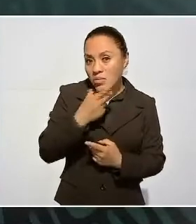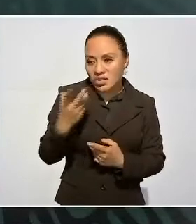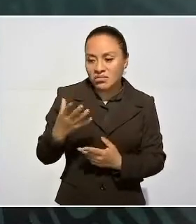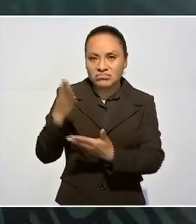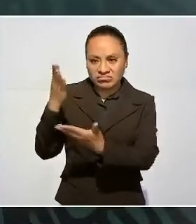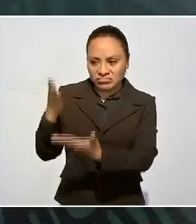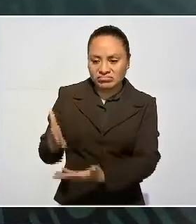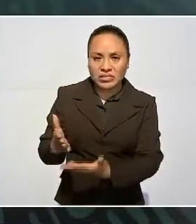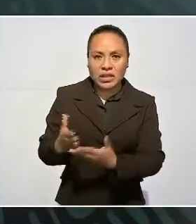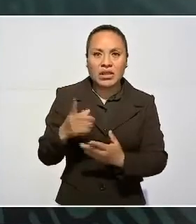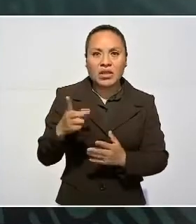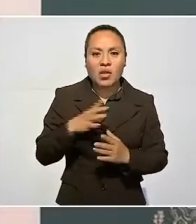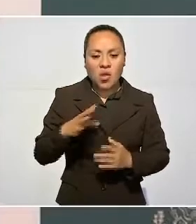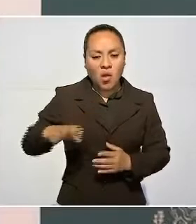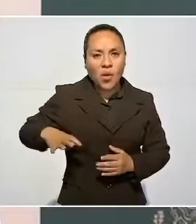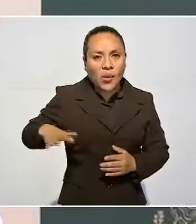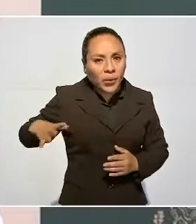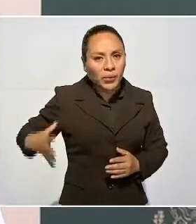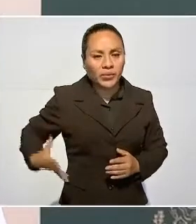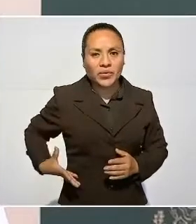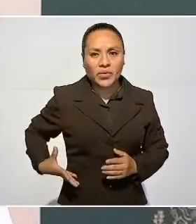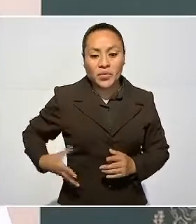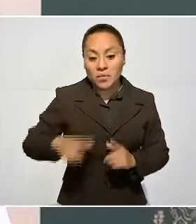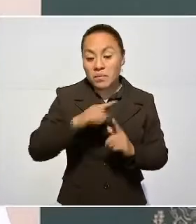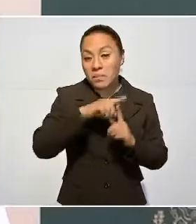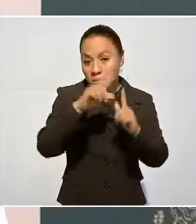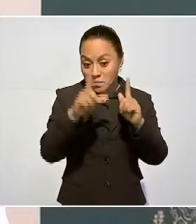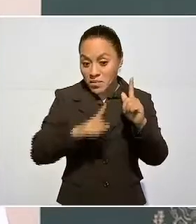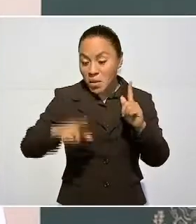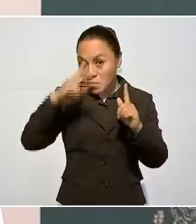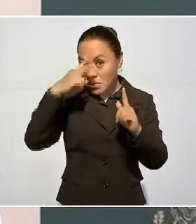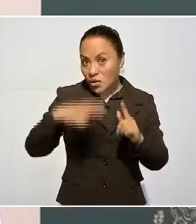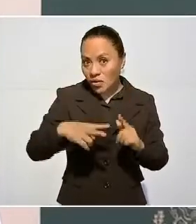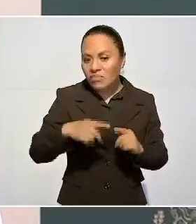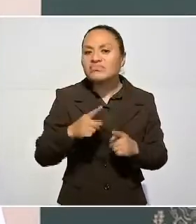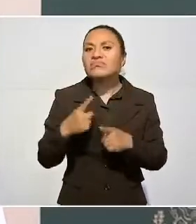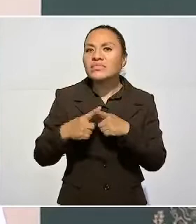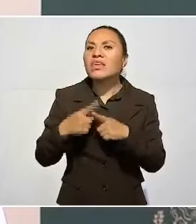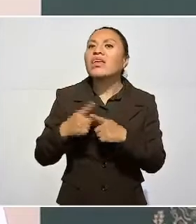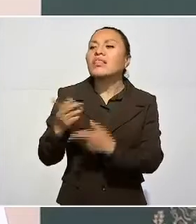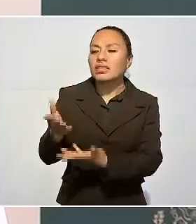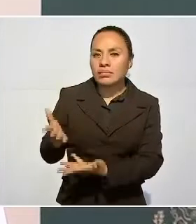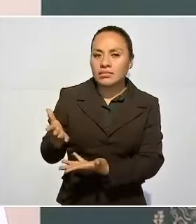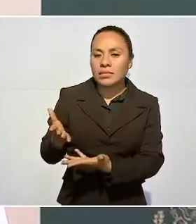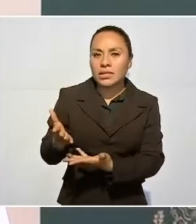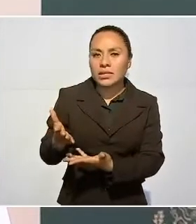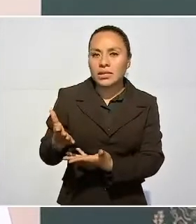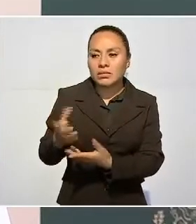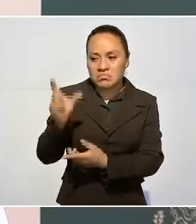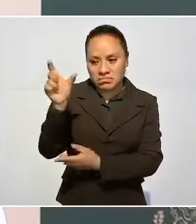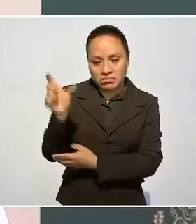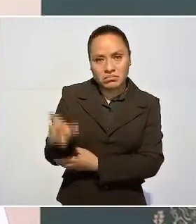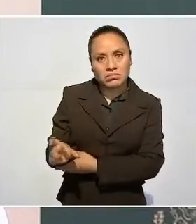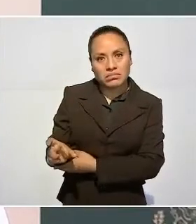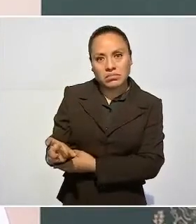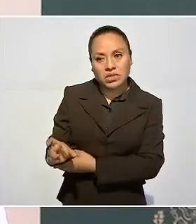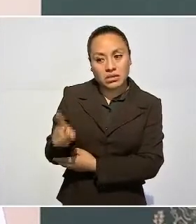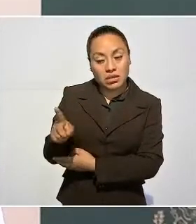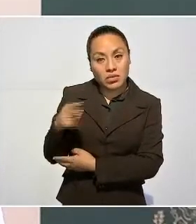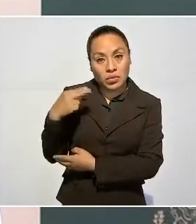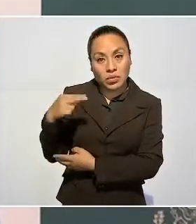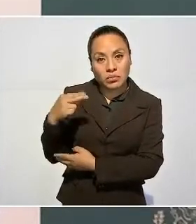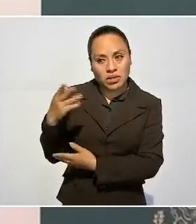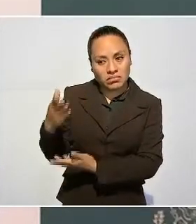el orgullo de ser mexicano, ese alguien, esa figura, ese nombre